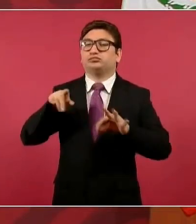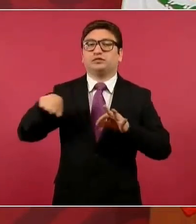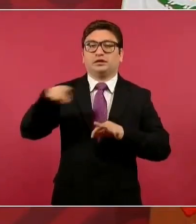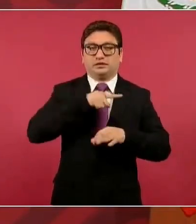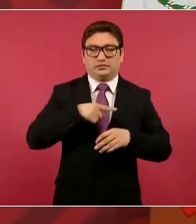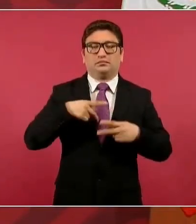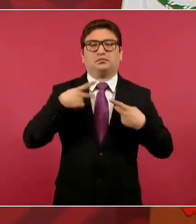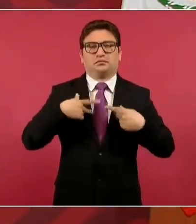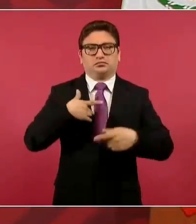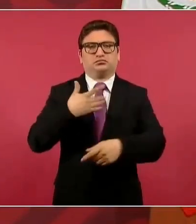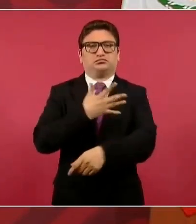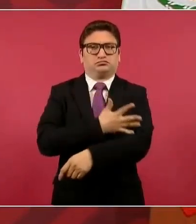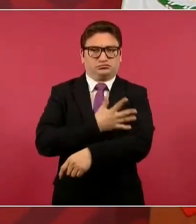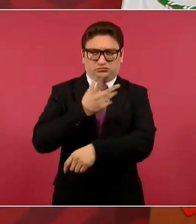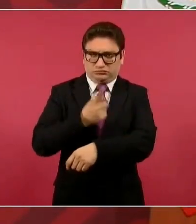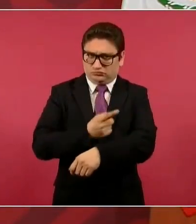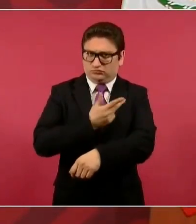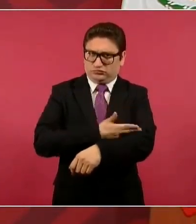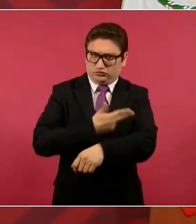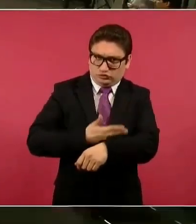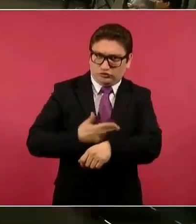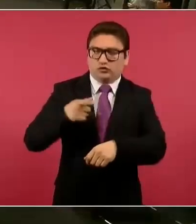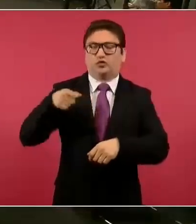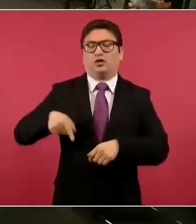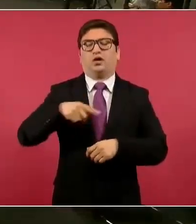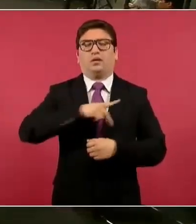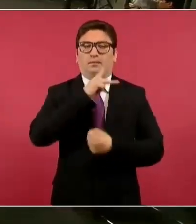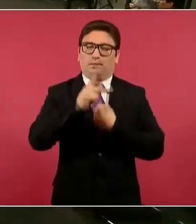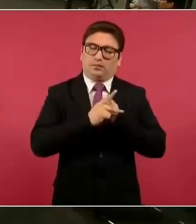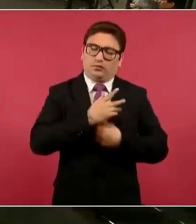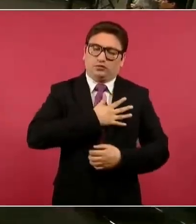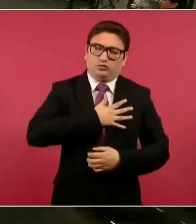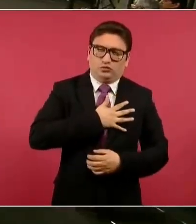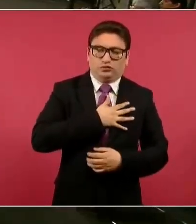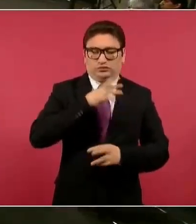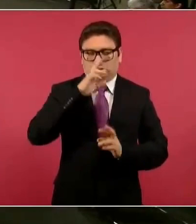íntegra, honesta, patriota,